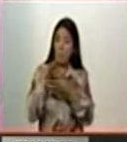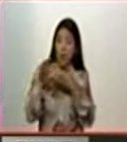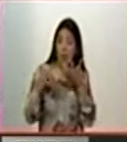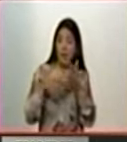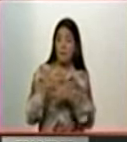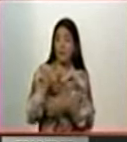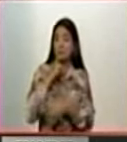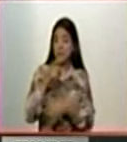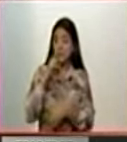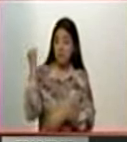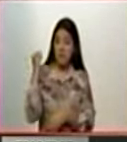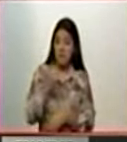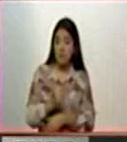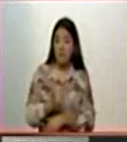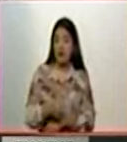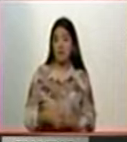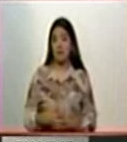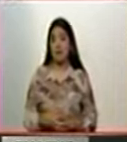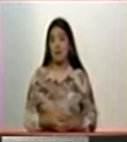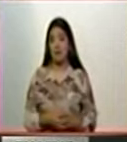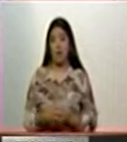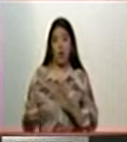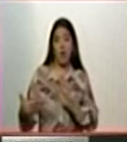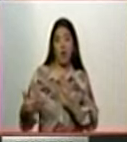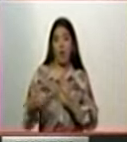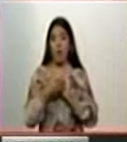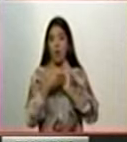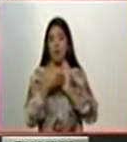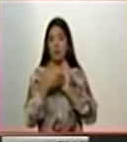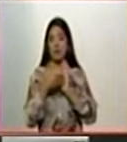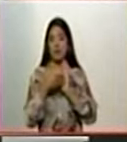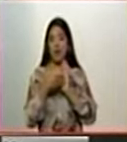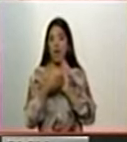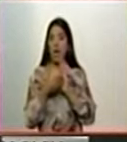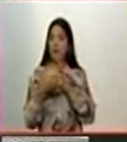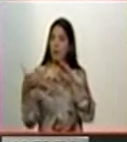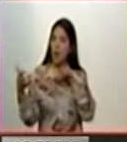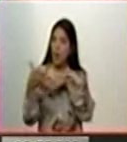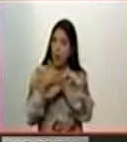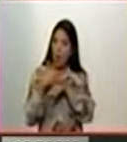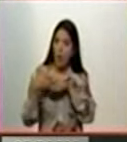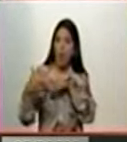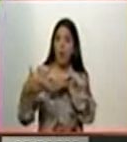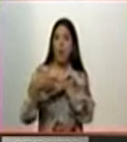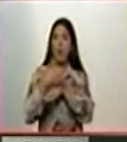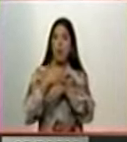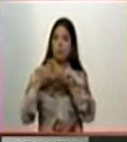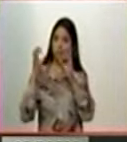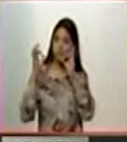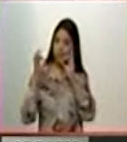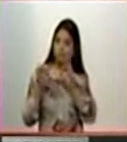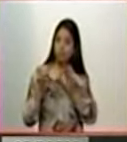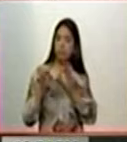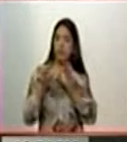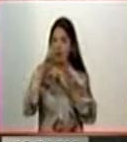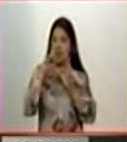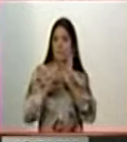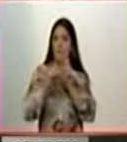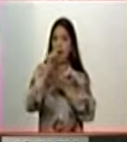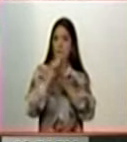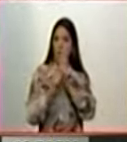están dando y se están acometiendo en contra de gobiernos legítimos, en contra de gobiernos constitucionales de